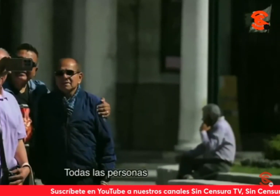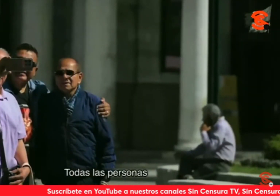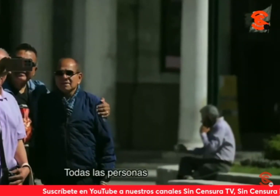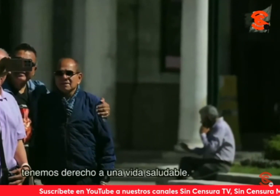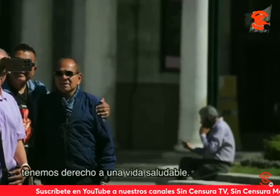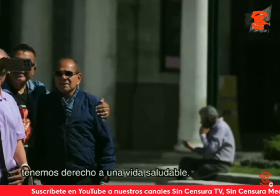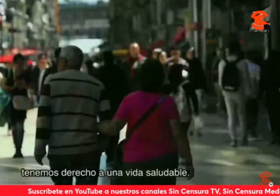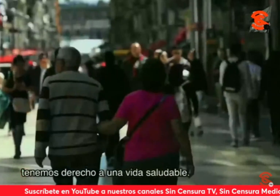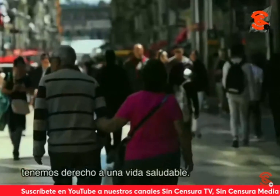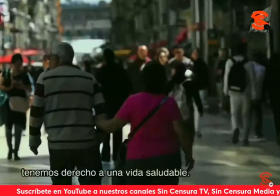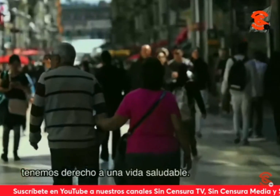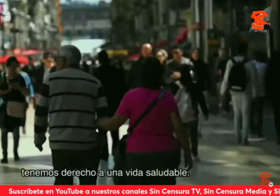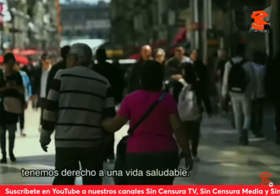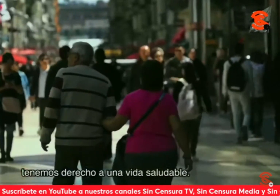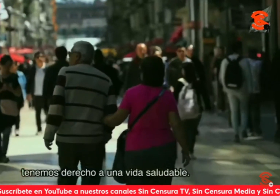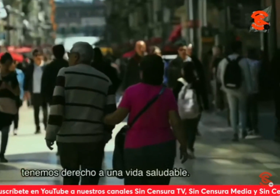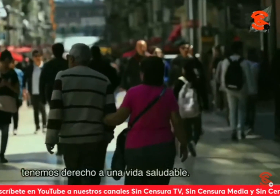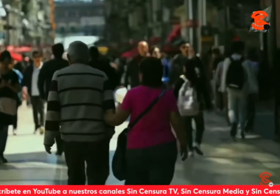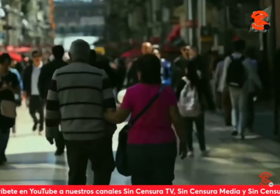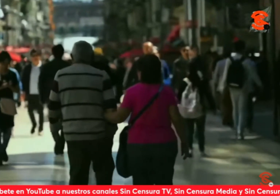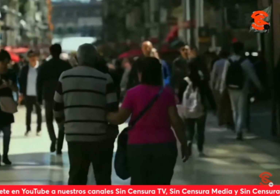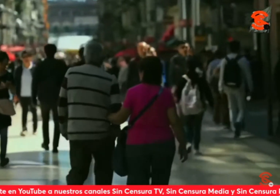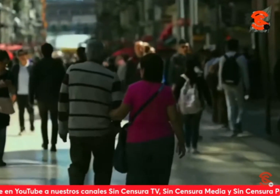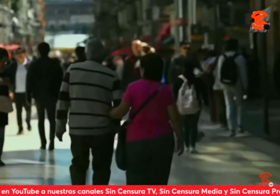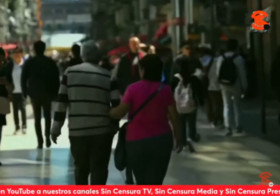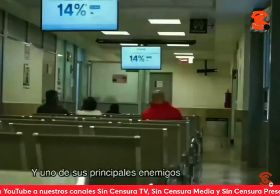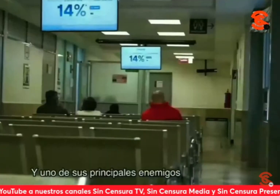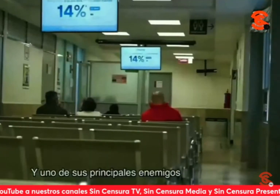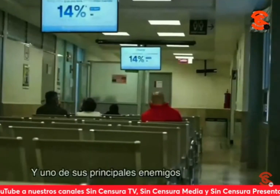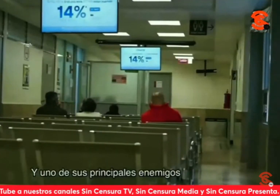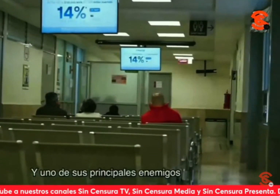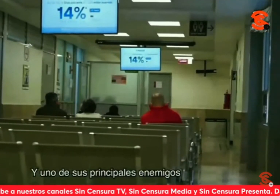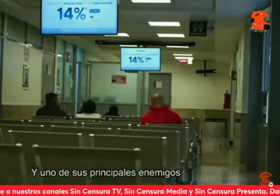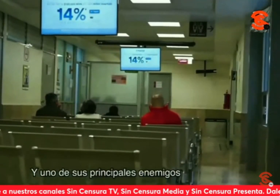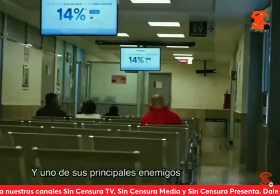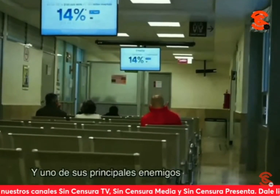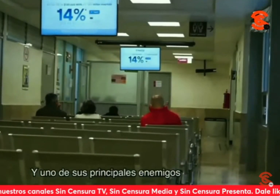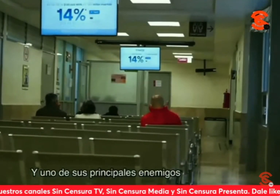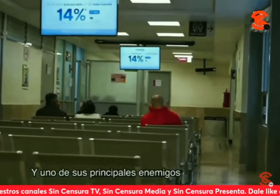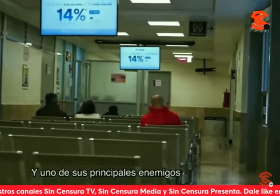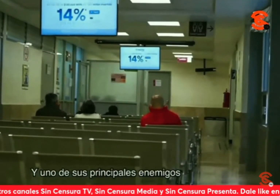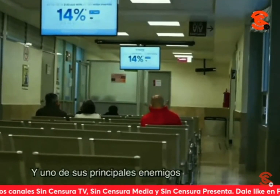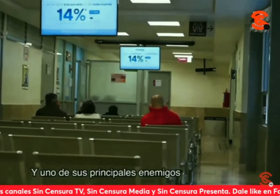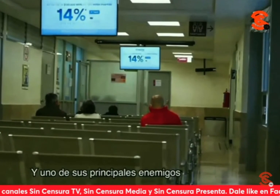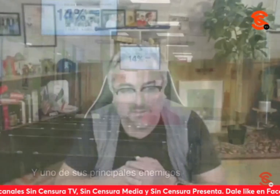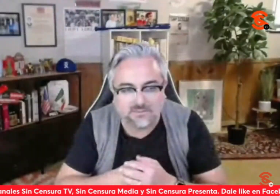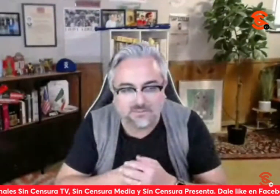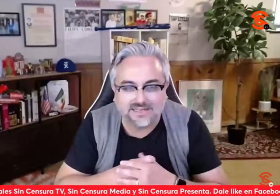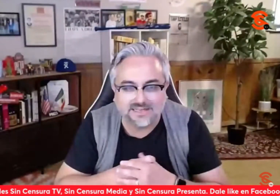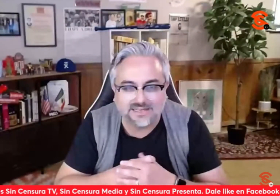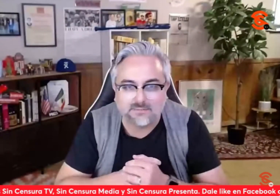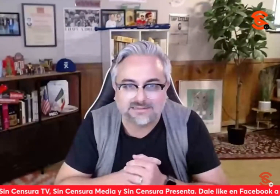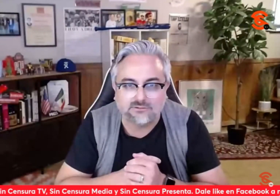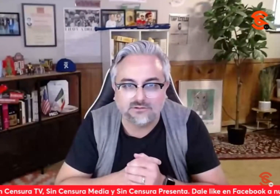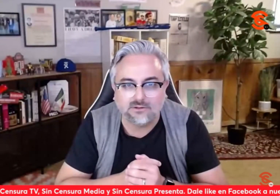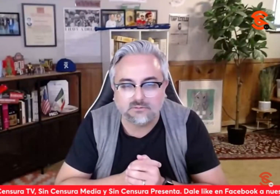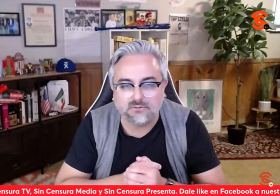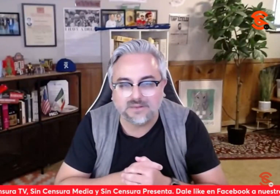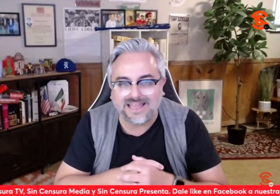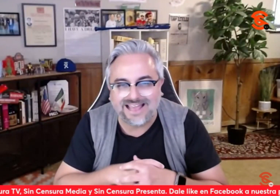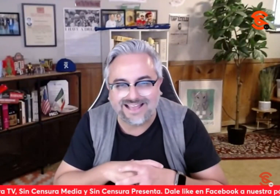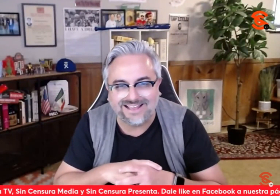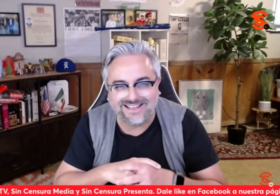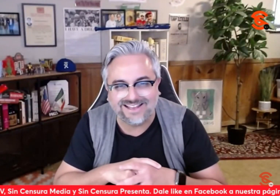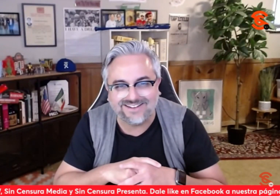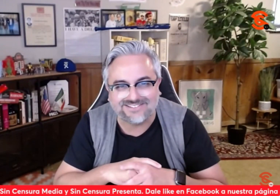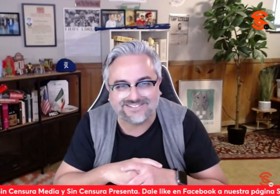Todas las personas tenemos derecho a una vida saludable. Bueno, a ver, don David cree que la hipertensión es lo mismo